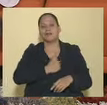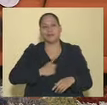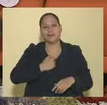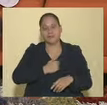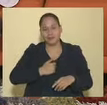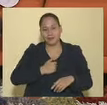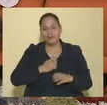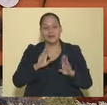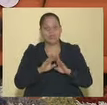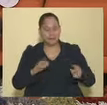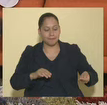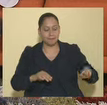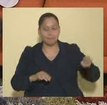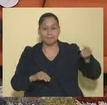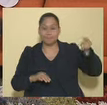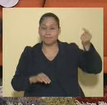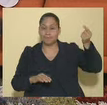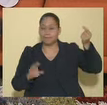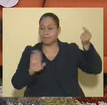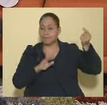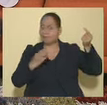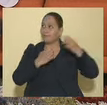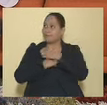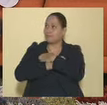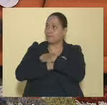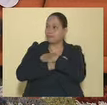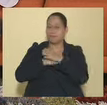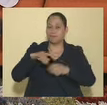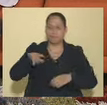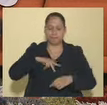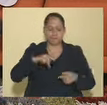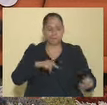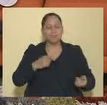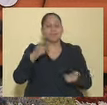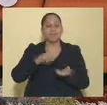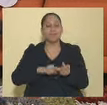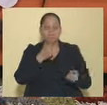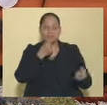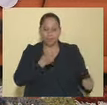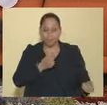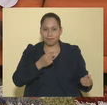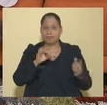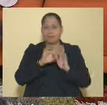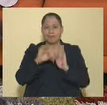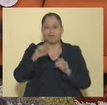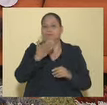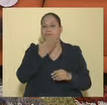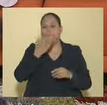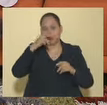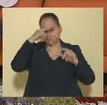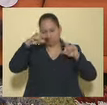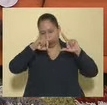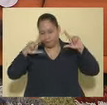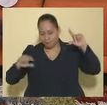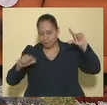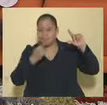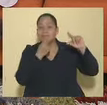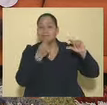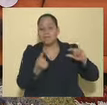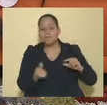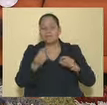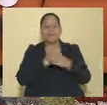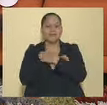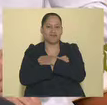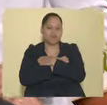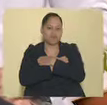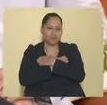la formación de nuestra... niñez, ¿sí me explico? Es decir, la niñez mexicana está educada